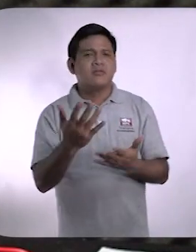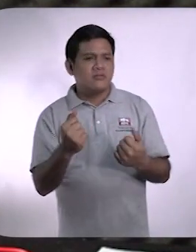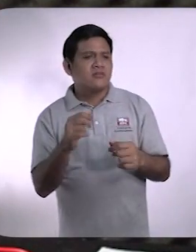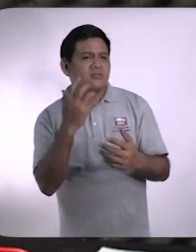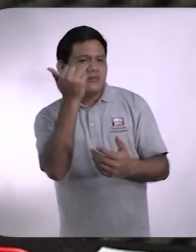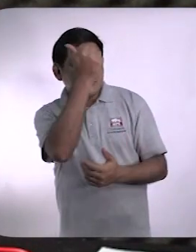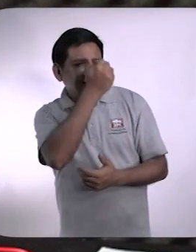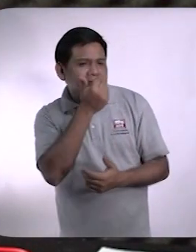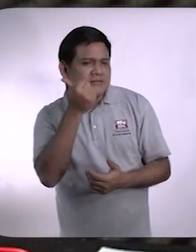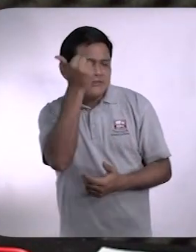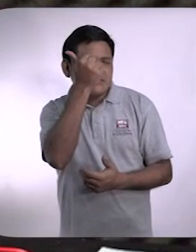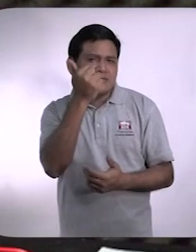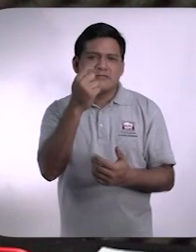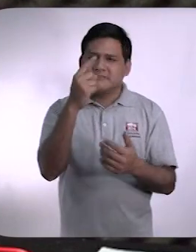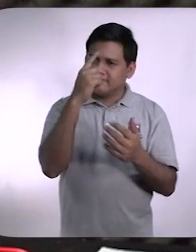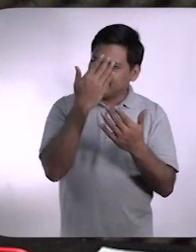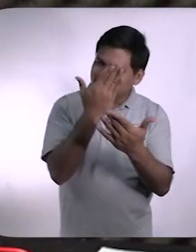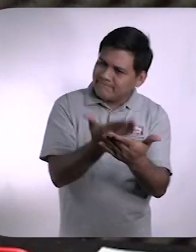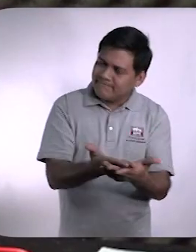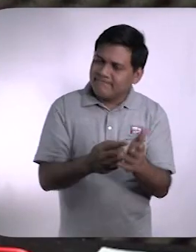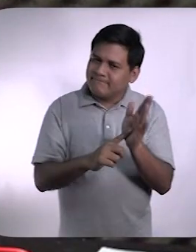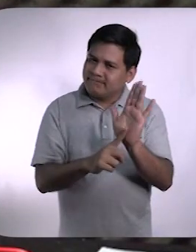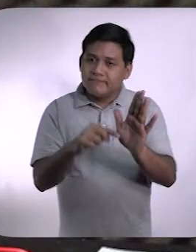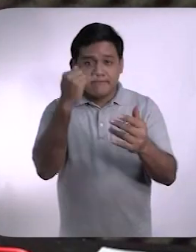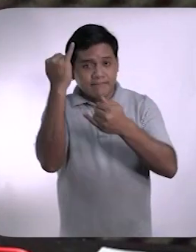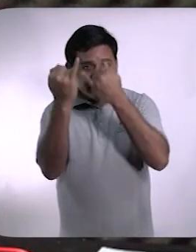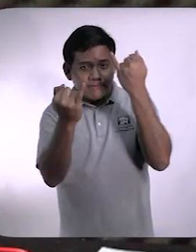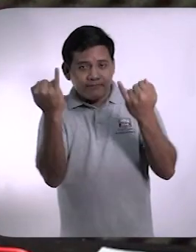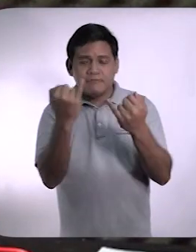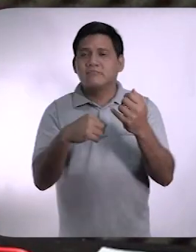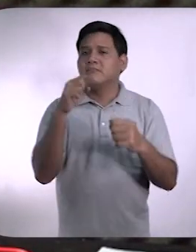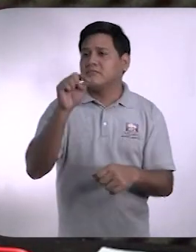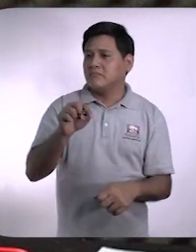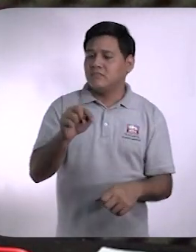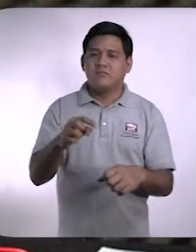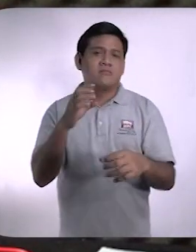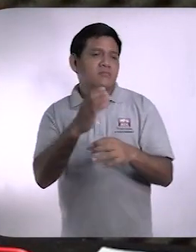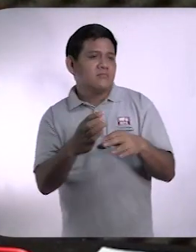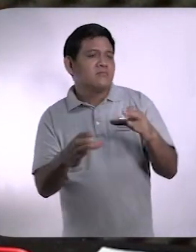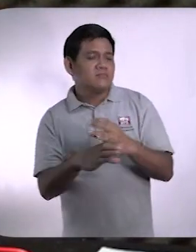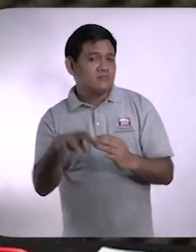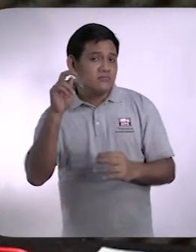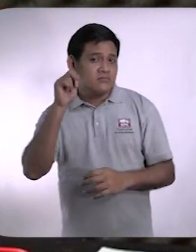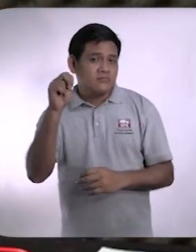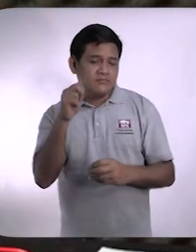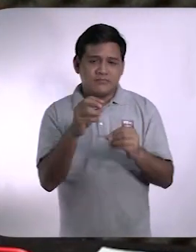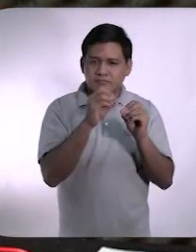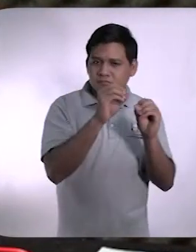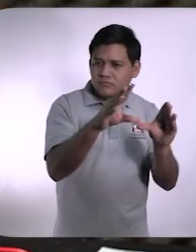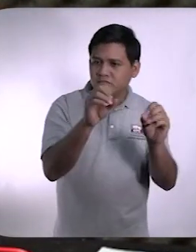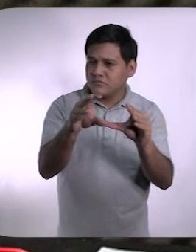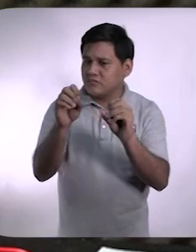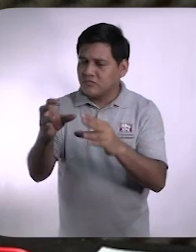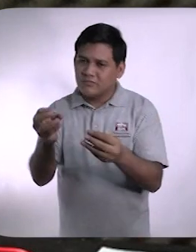Como bien saben, en el caso aquí de Tabasco se hizo una difusión bastante fuerte